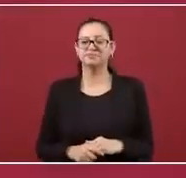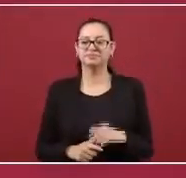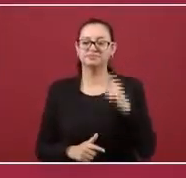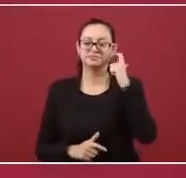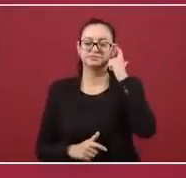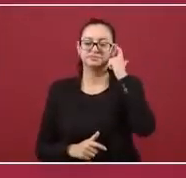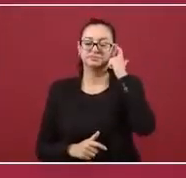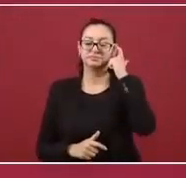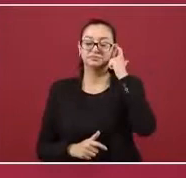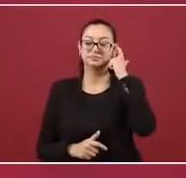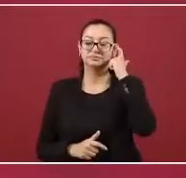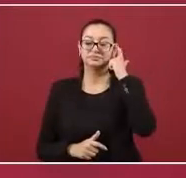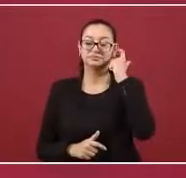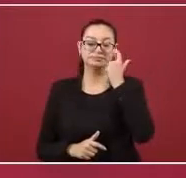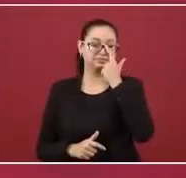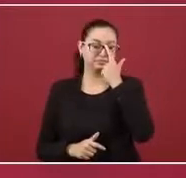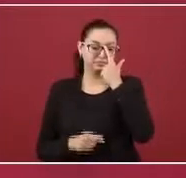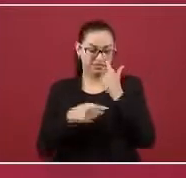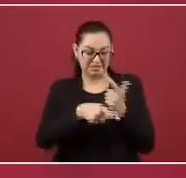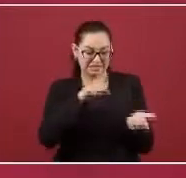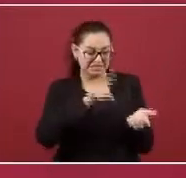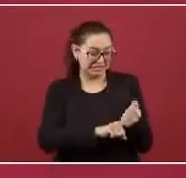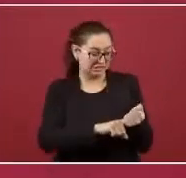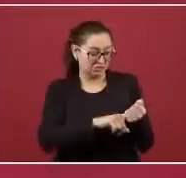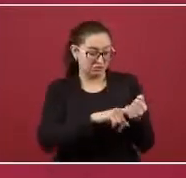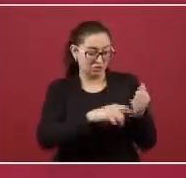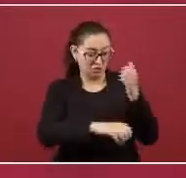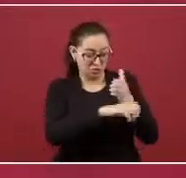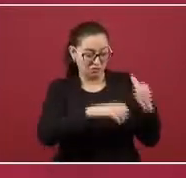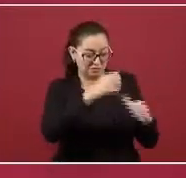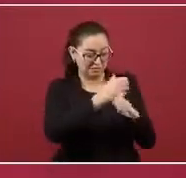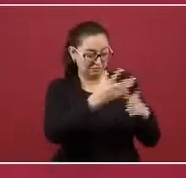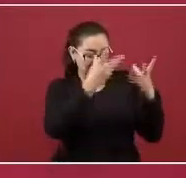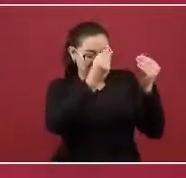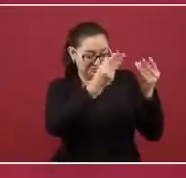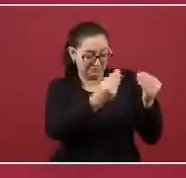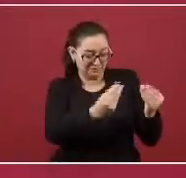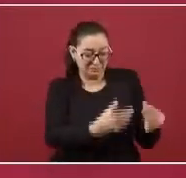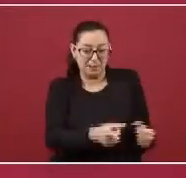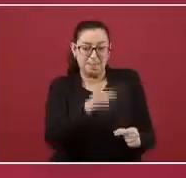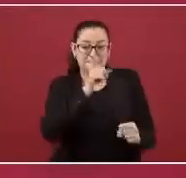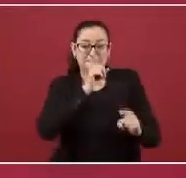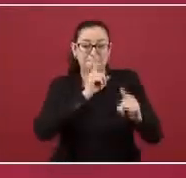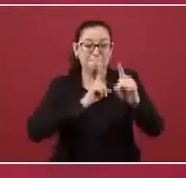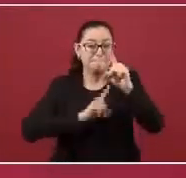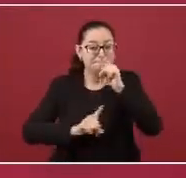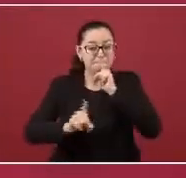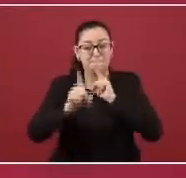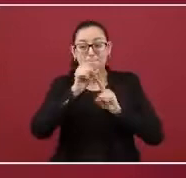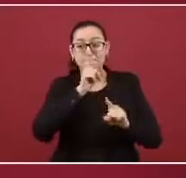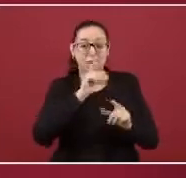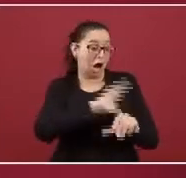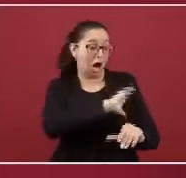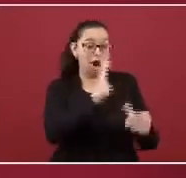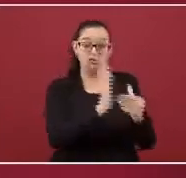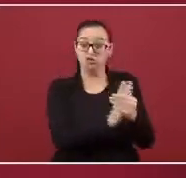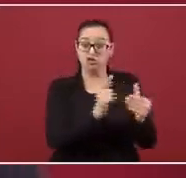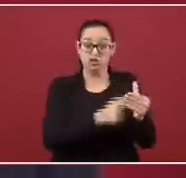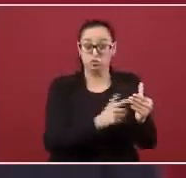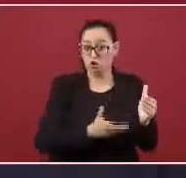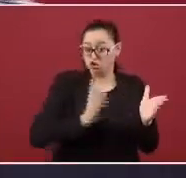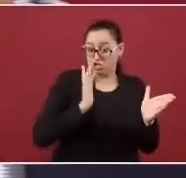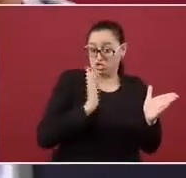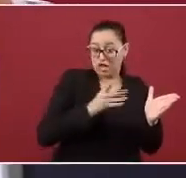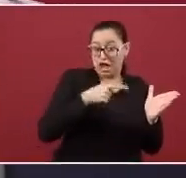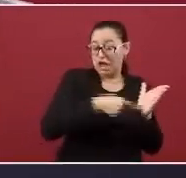hay muchas cosas que no son ciertas, no porque sea el archivo, ¿sí?,